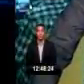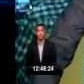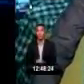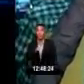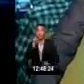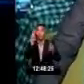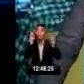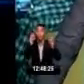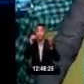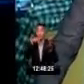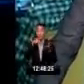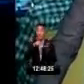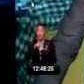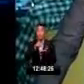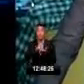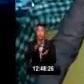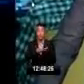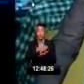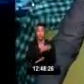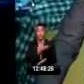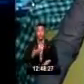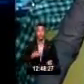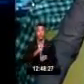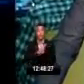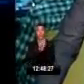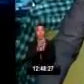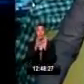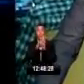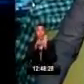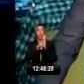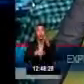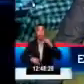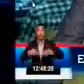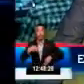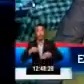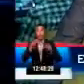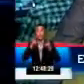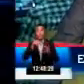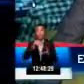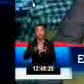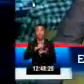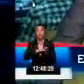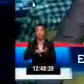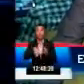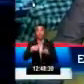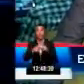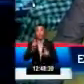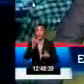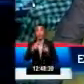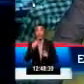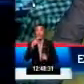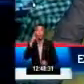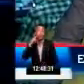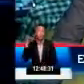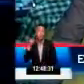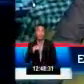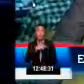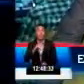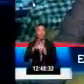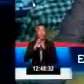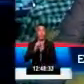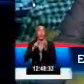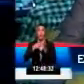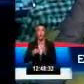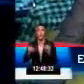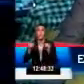Y en otros temas, amigos, el veto presidencial a las reformas del Código Integral Penal incluyen agravantes para los delitos de violación y